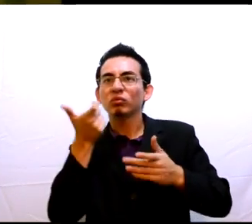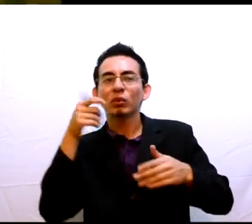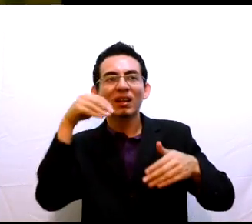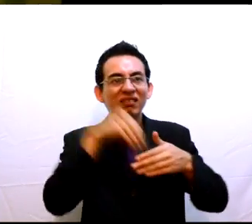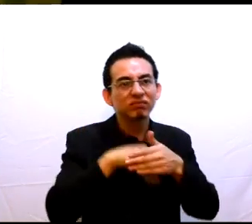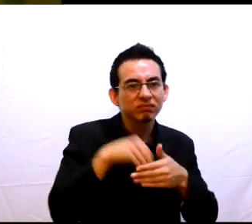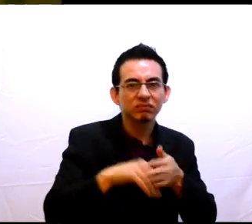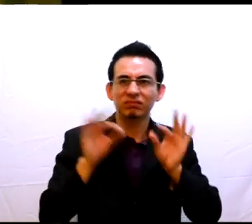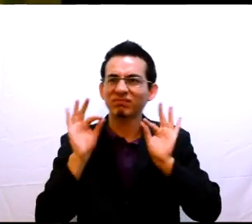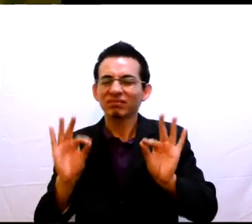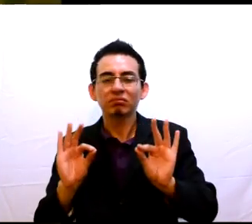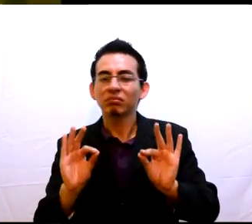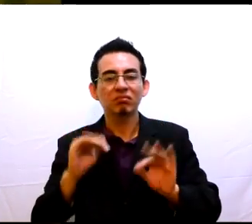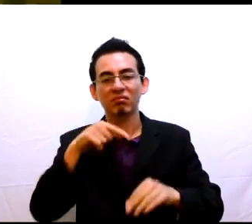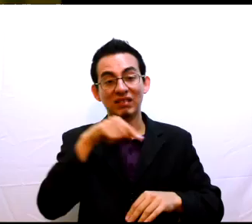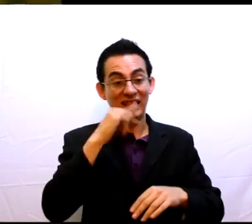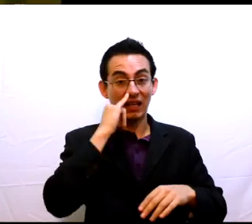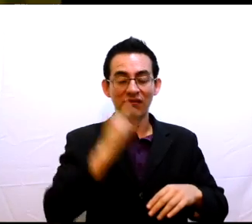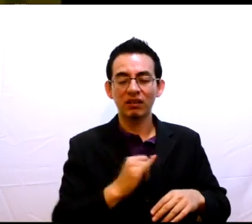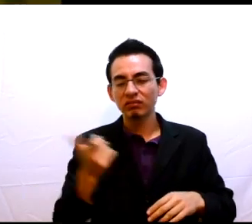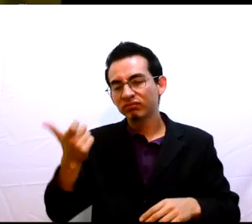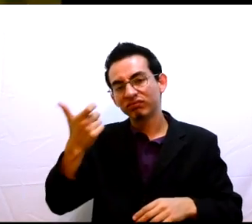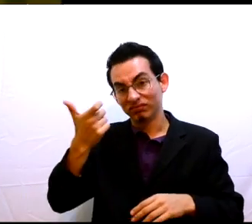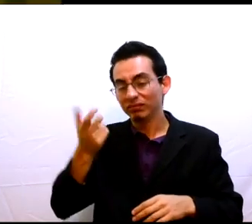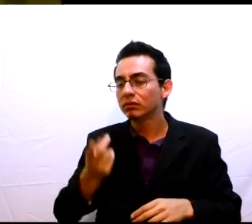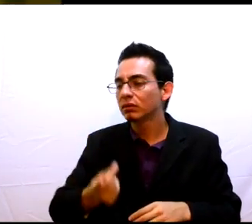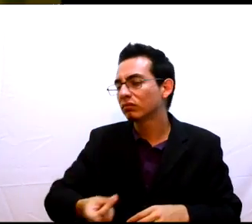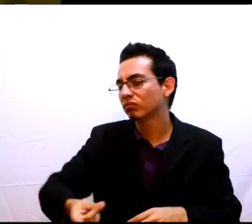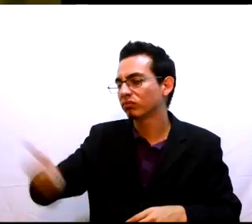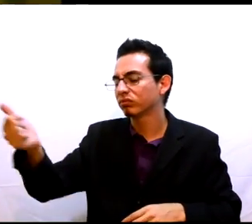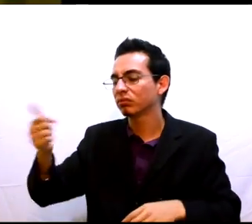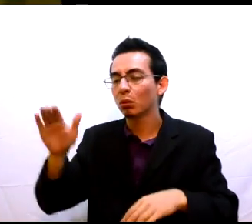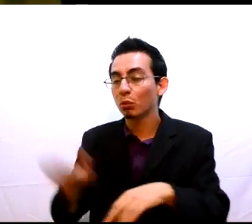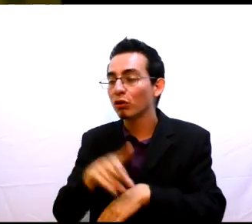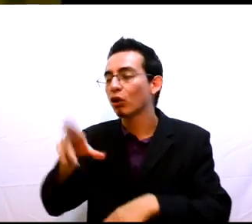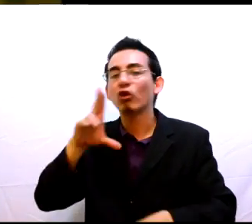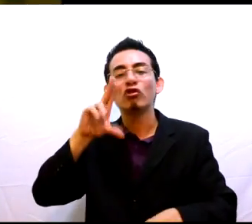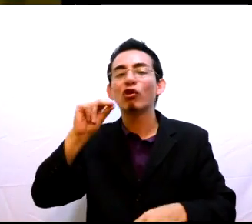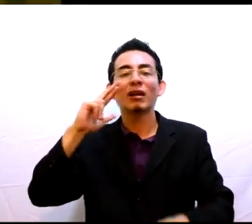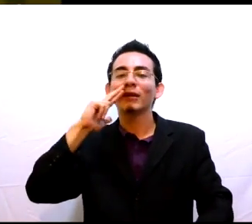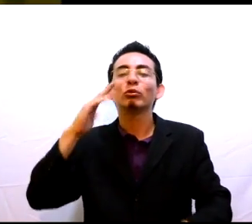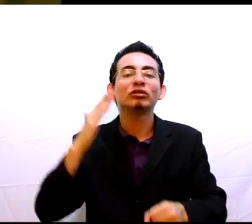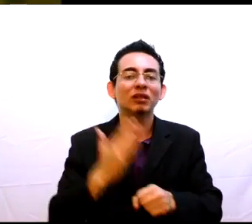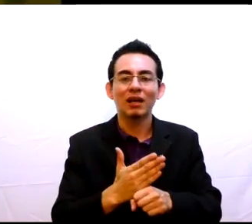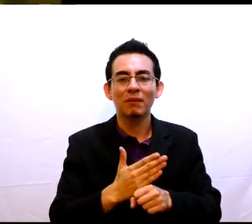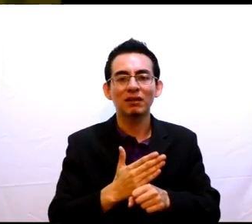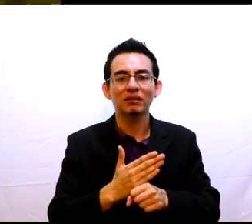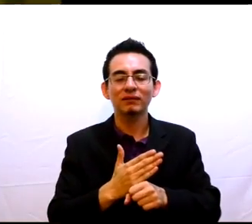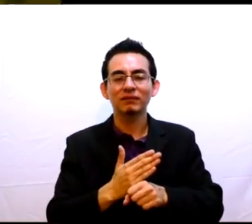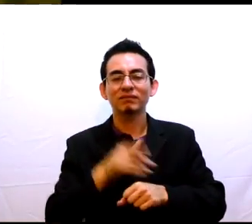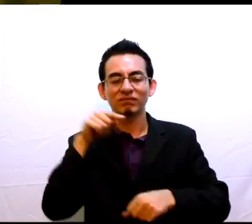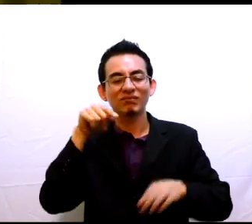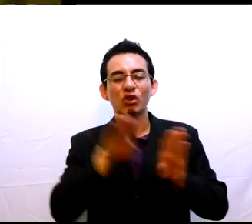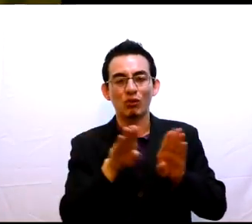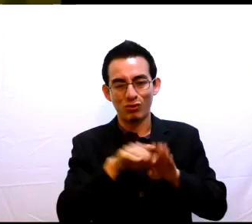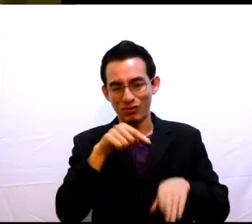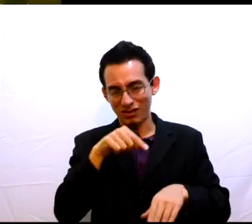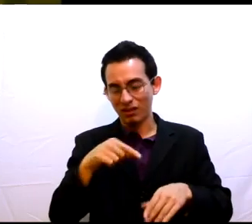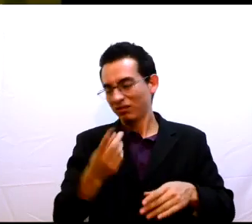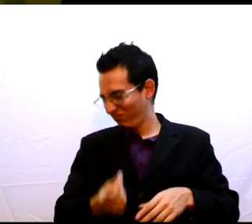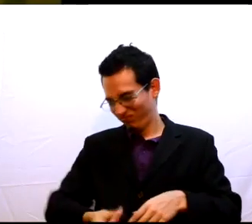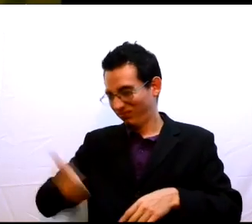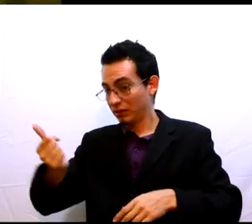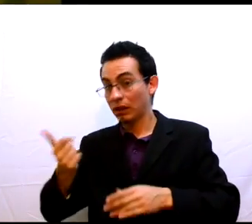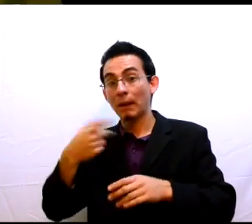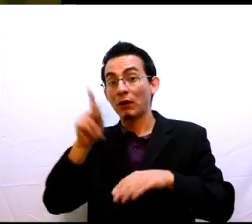está despidiendo por su responsabilidad no está corriendo del trabajo pero antes de